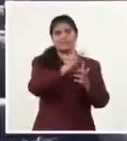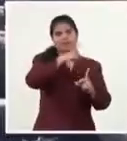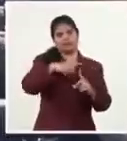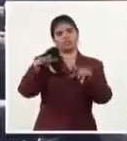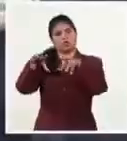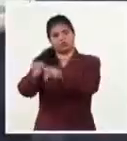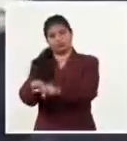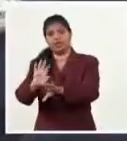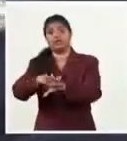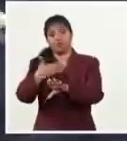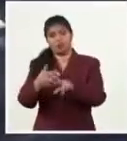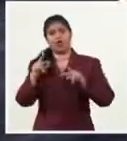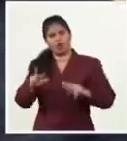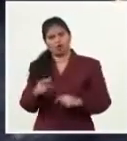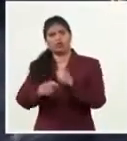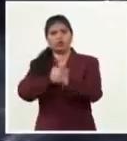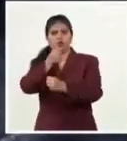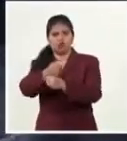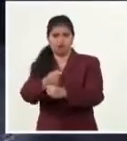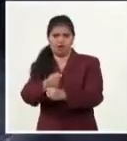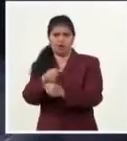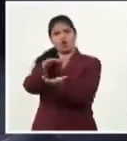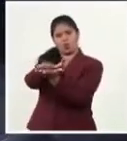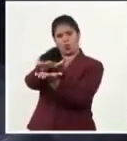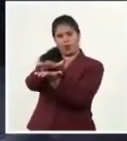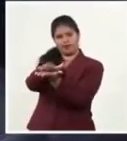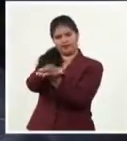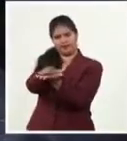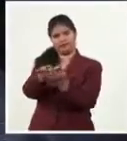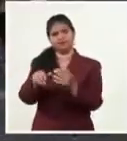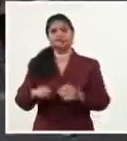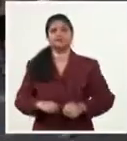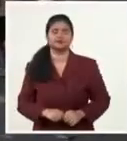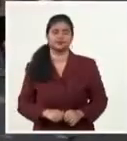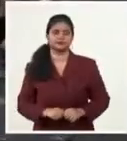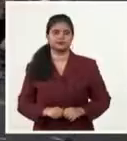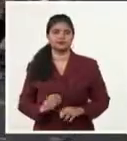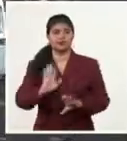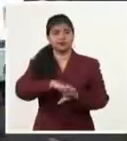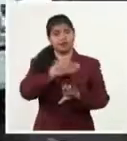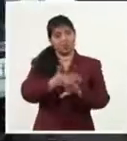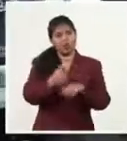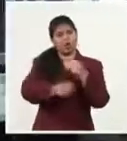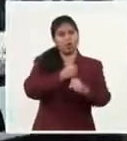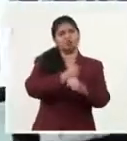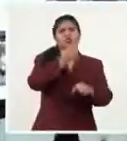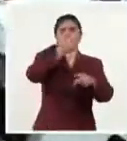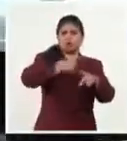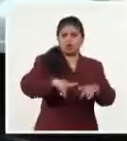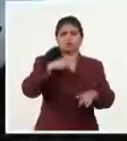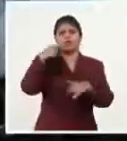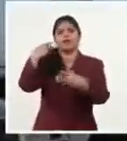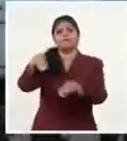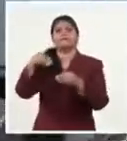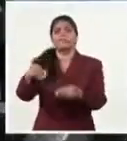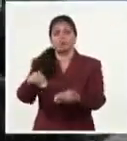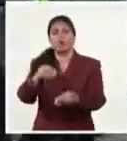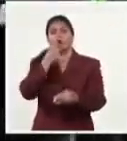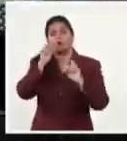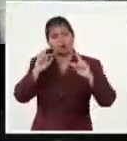Aquí se fraccionan los desechos ferrosos y de aquí para las acerías o industrias del acero. De